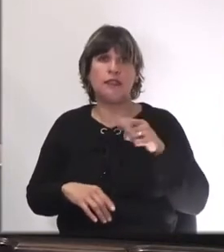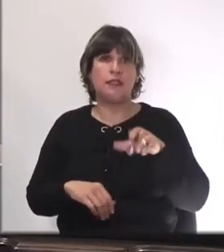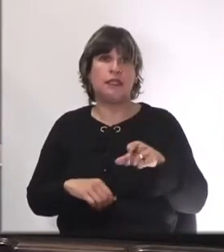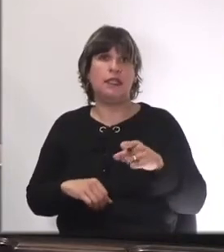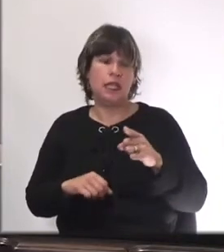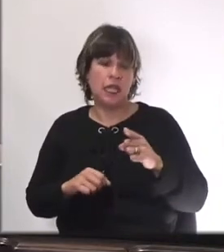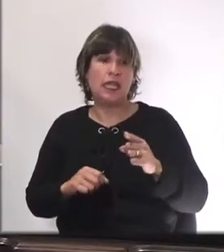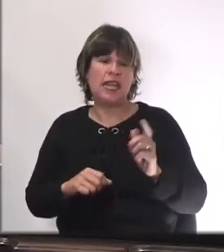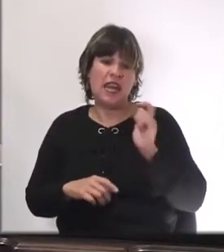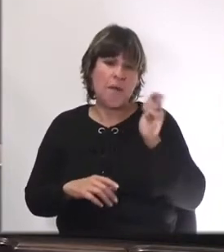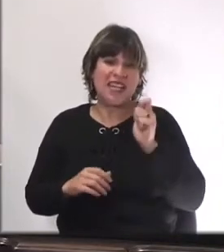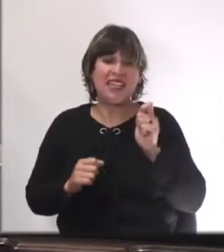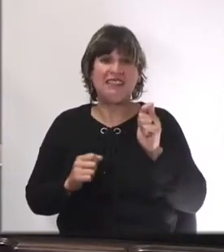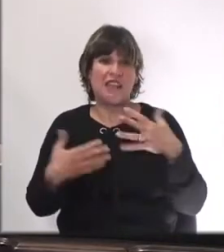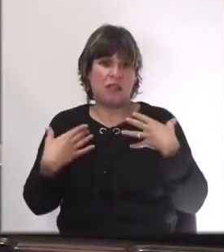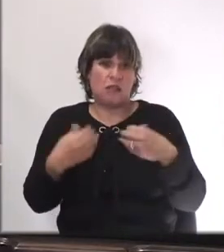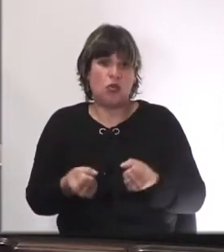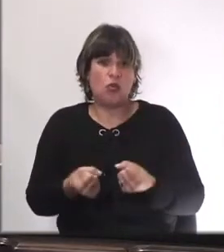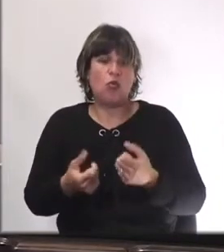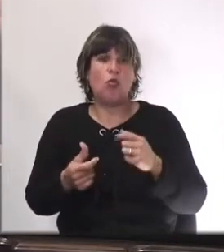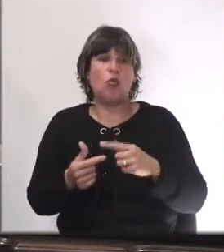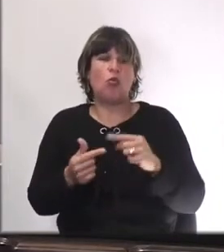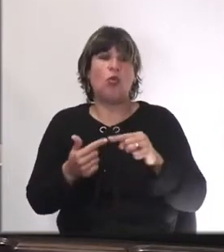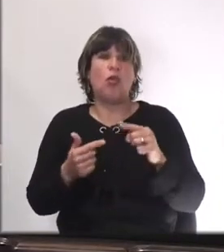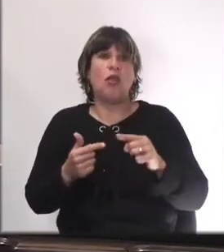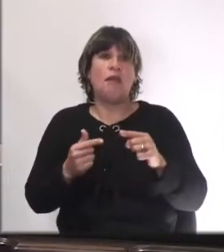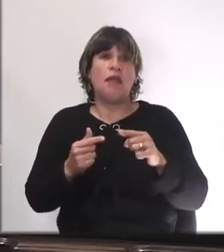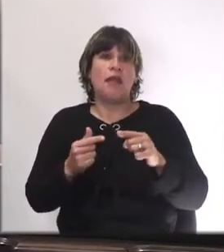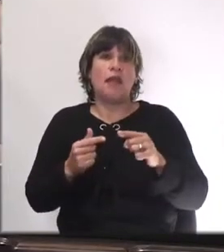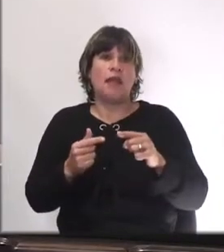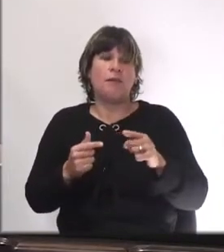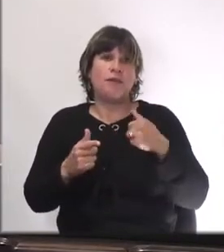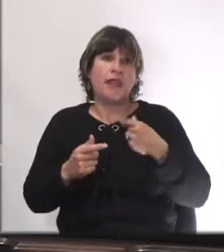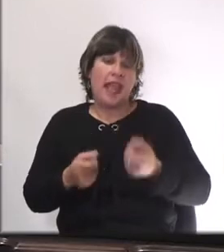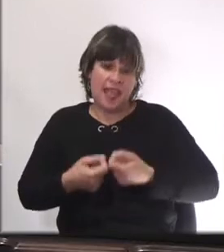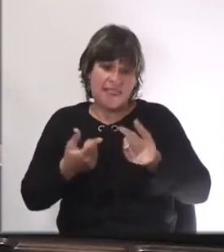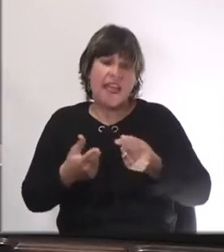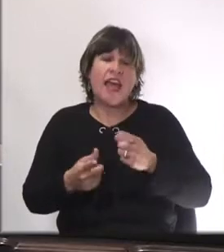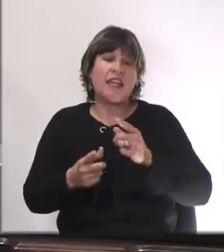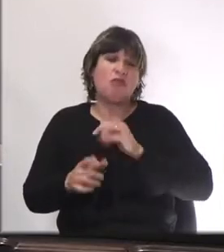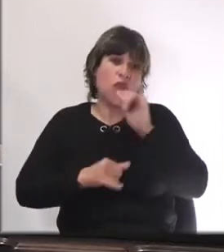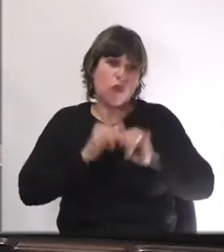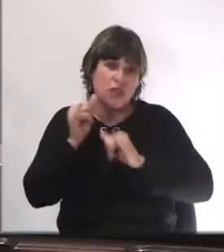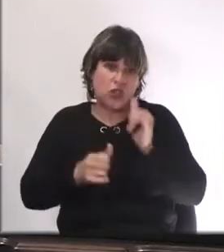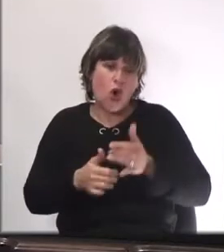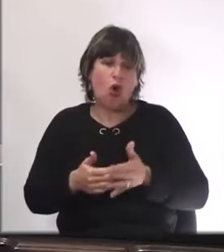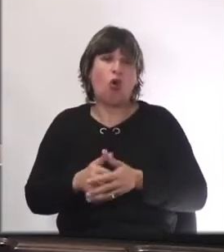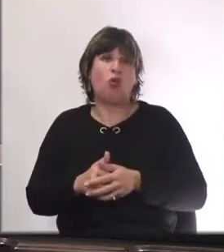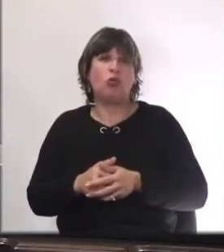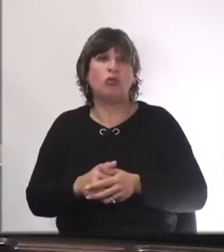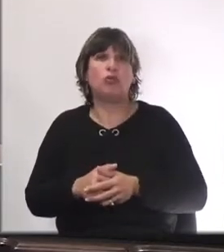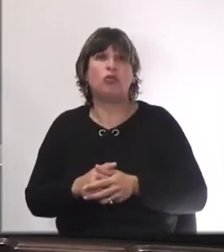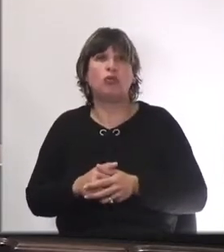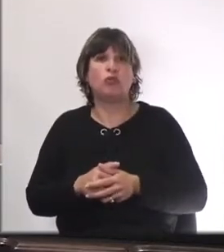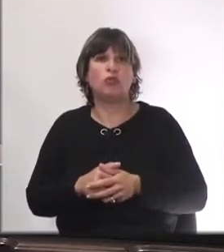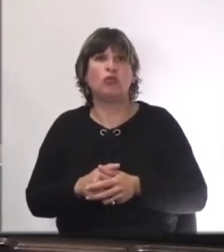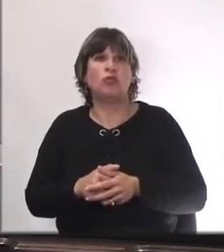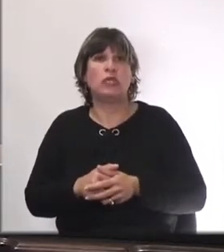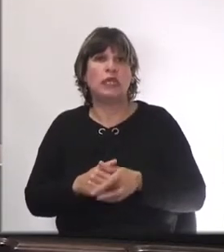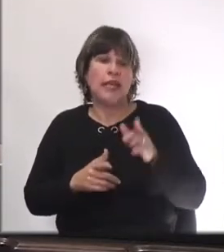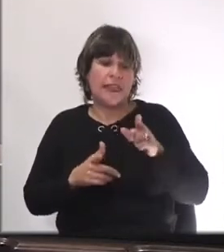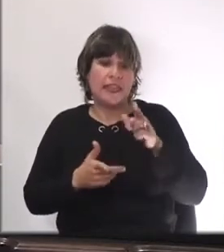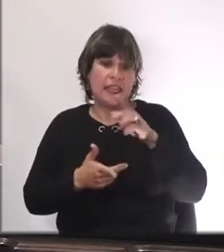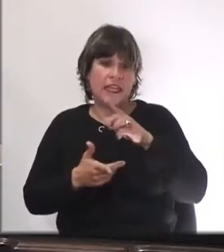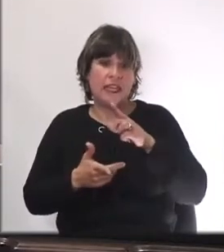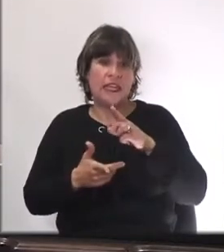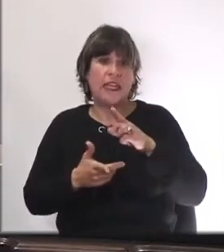emergencia sanitaria, en las conferencias, en brindar la información de los